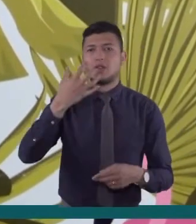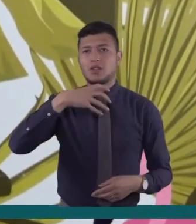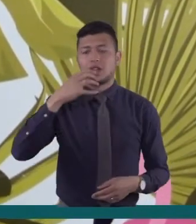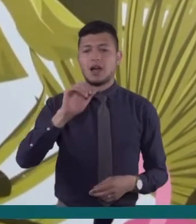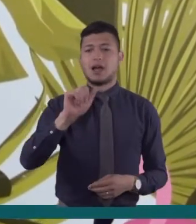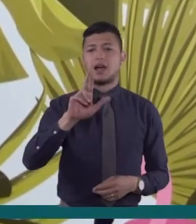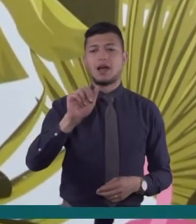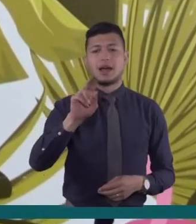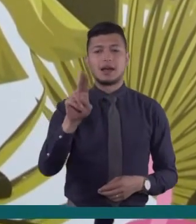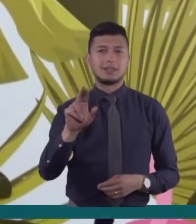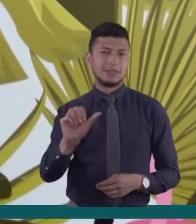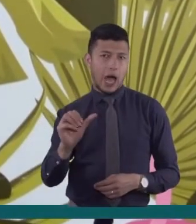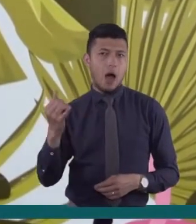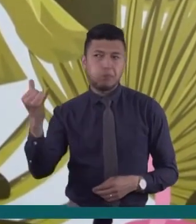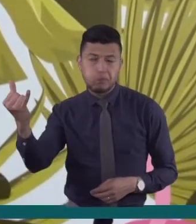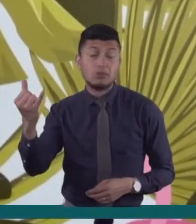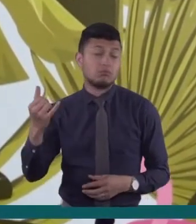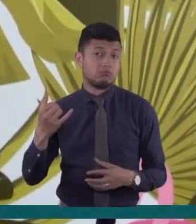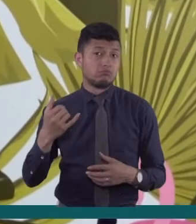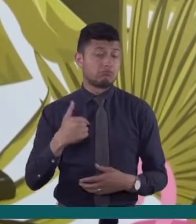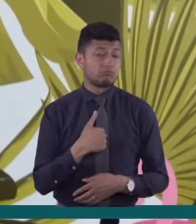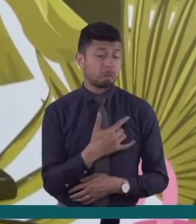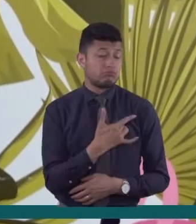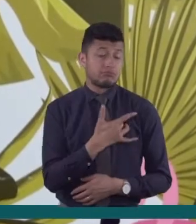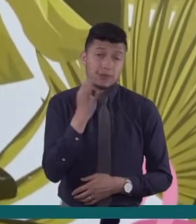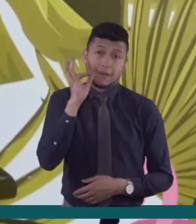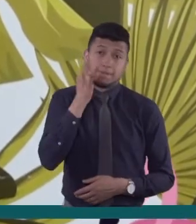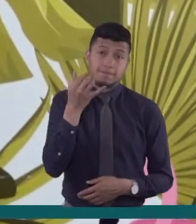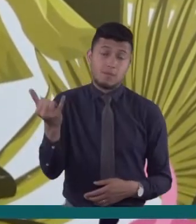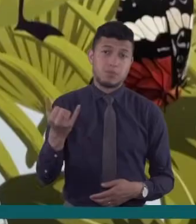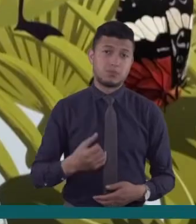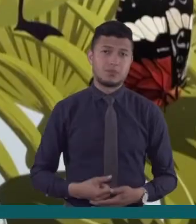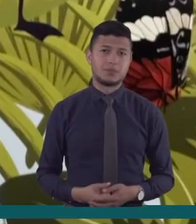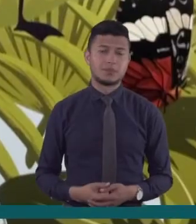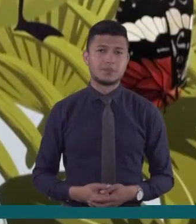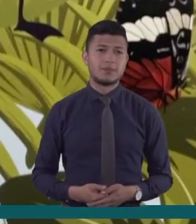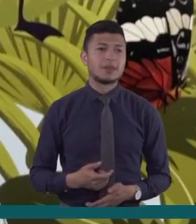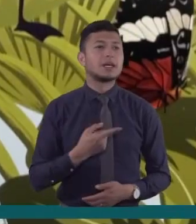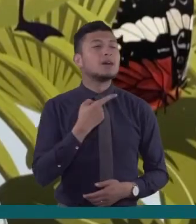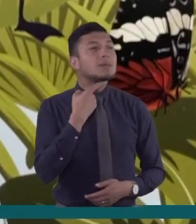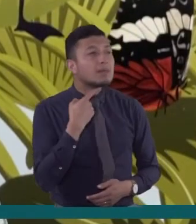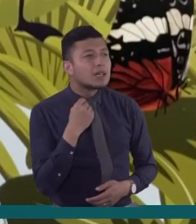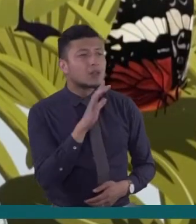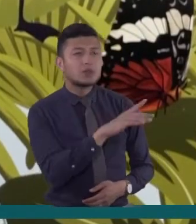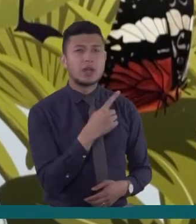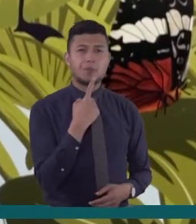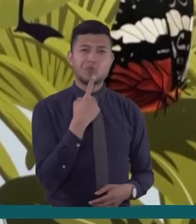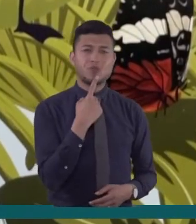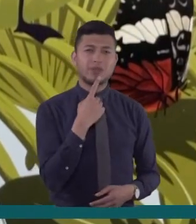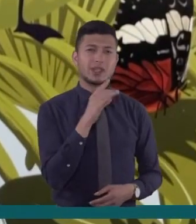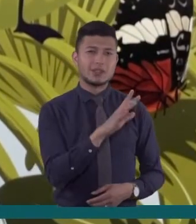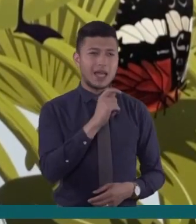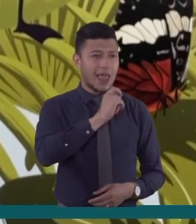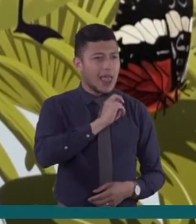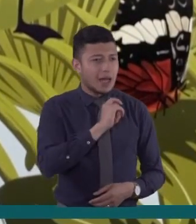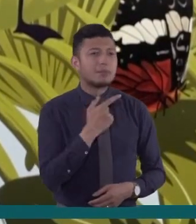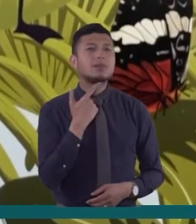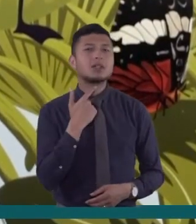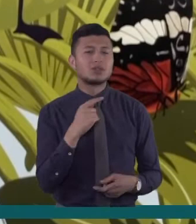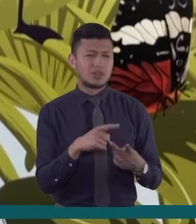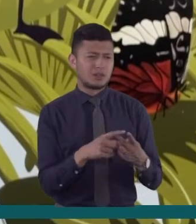fruto de arasá. Entonces me parece muy, muy delicioso. Me gusta por el sabor de sus helados,